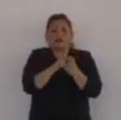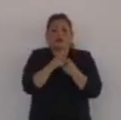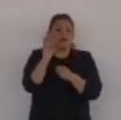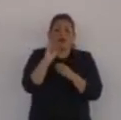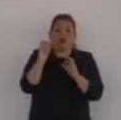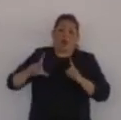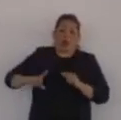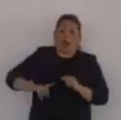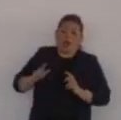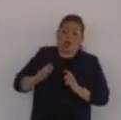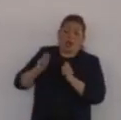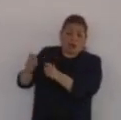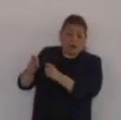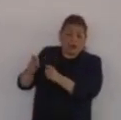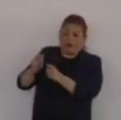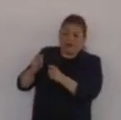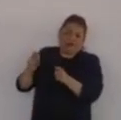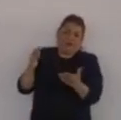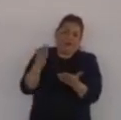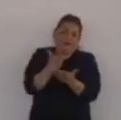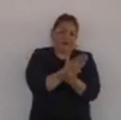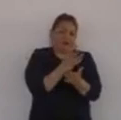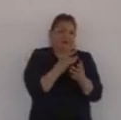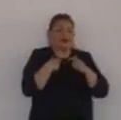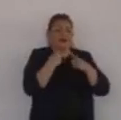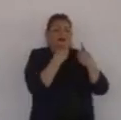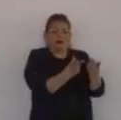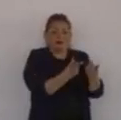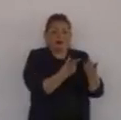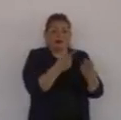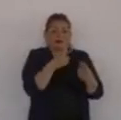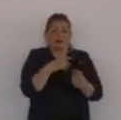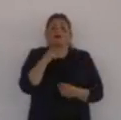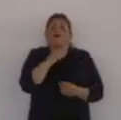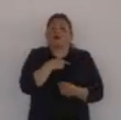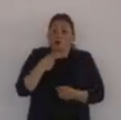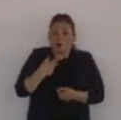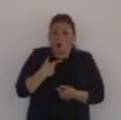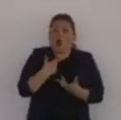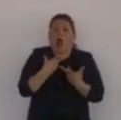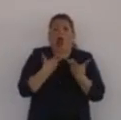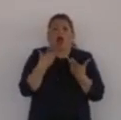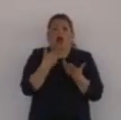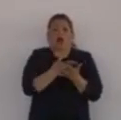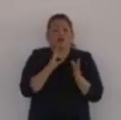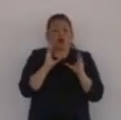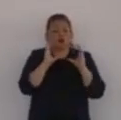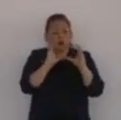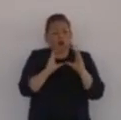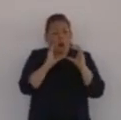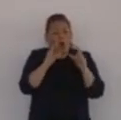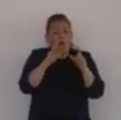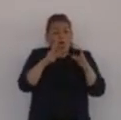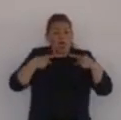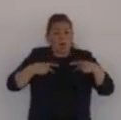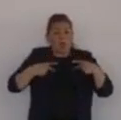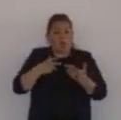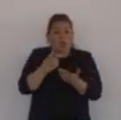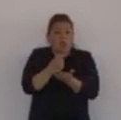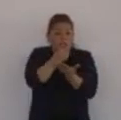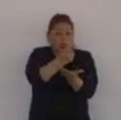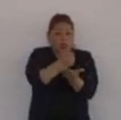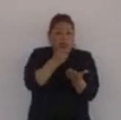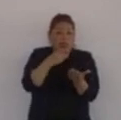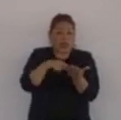el gobierno. Él nos ha enseñado que nosotros somos meros administradores de los recursos de la gente, pero el